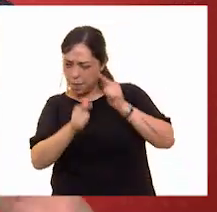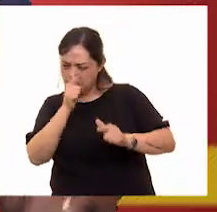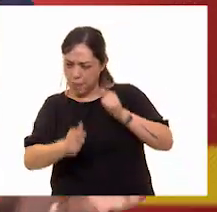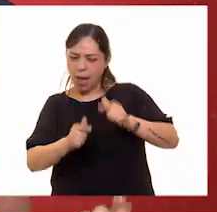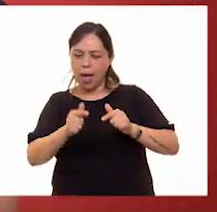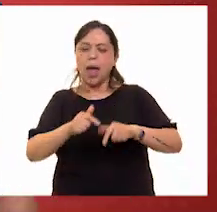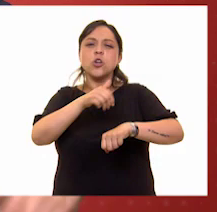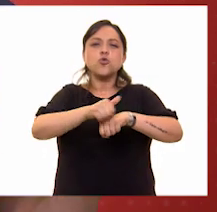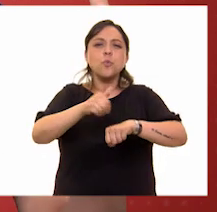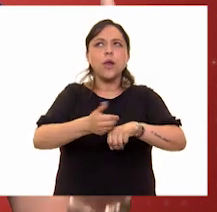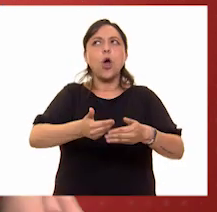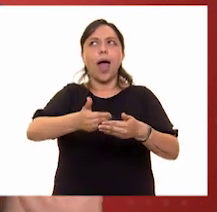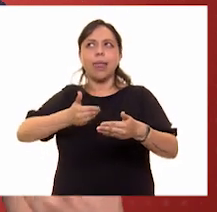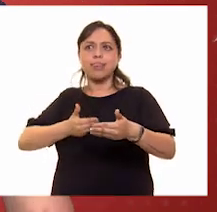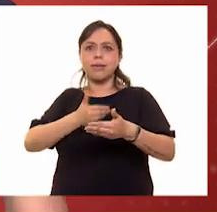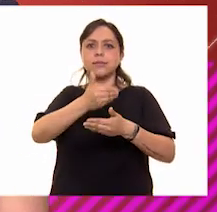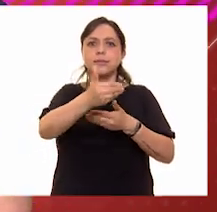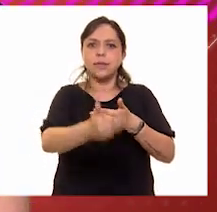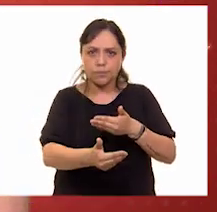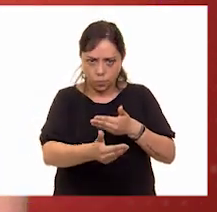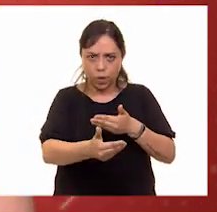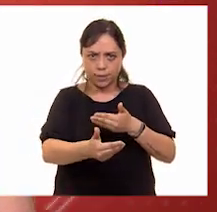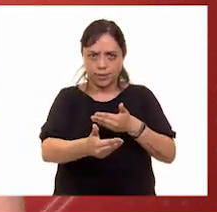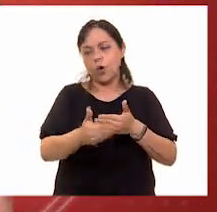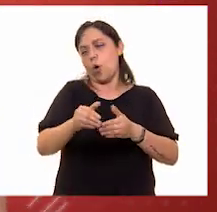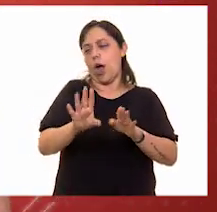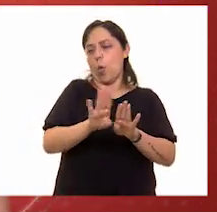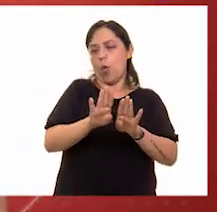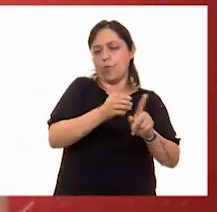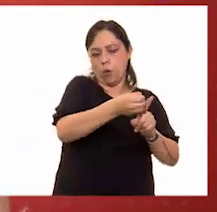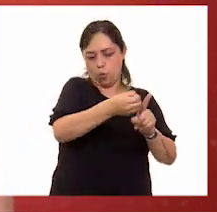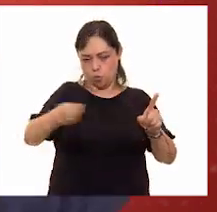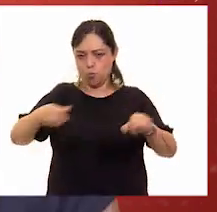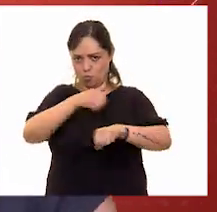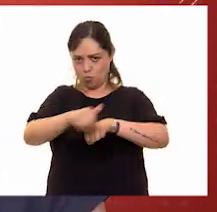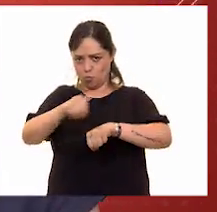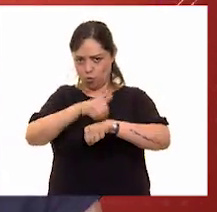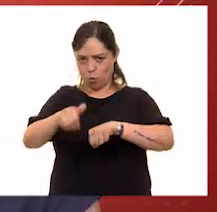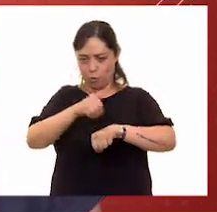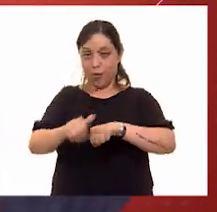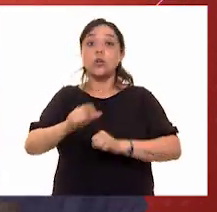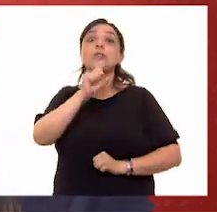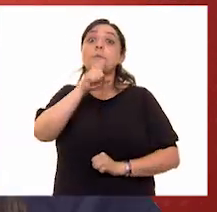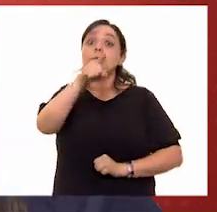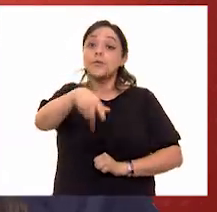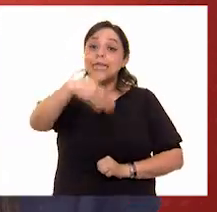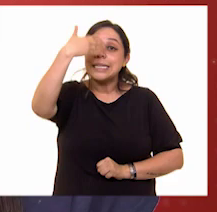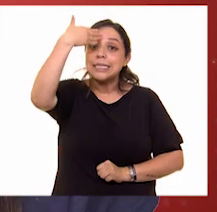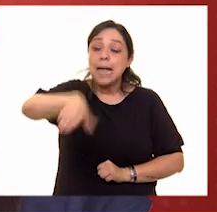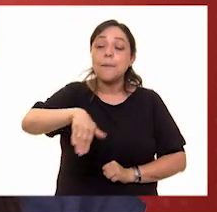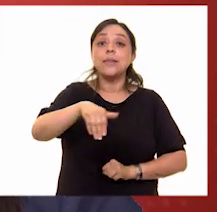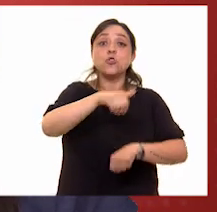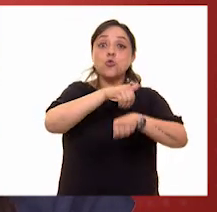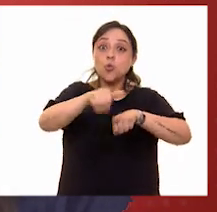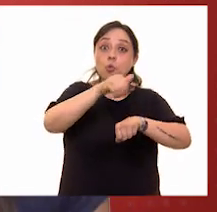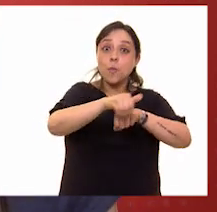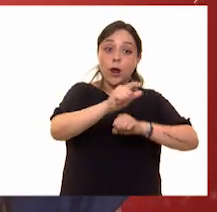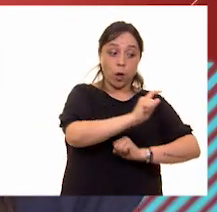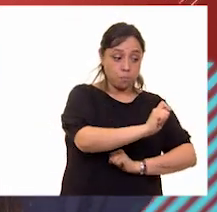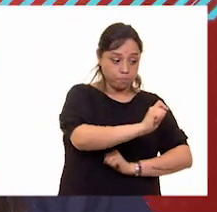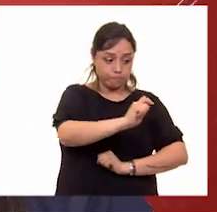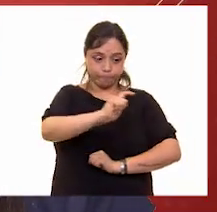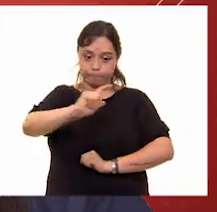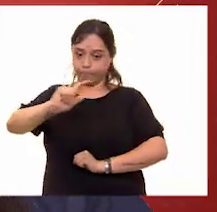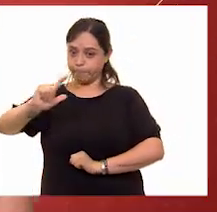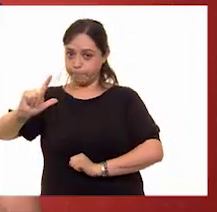viene antes o después en un rango dado de números. Y finalmente, saben organizar los números desde el más pequeño